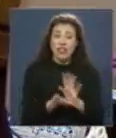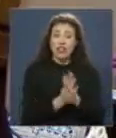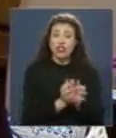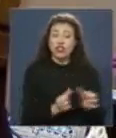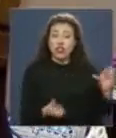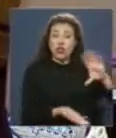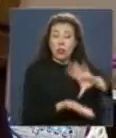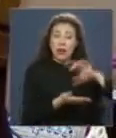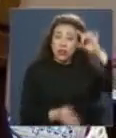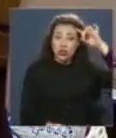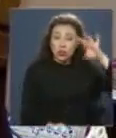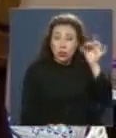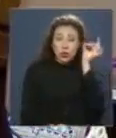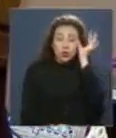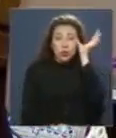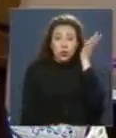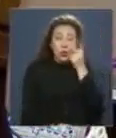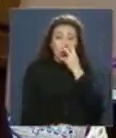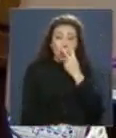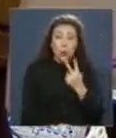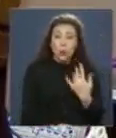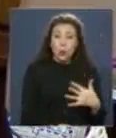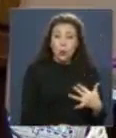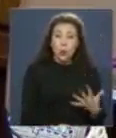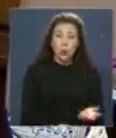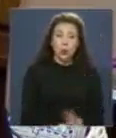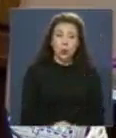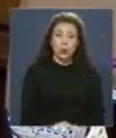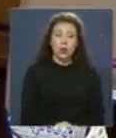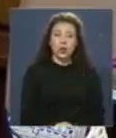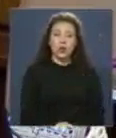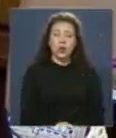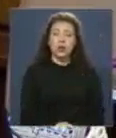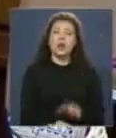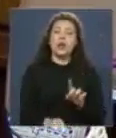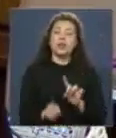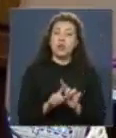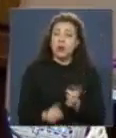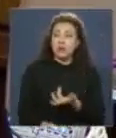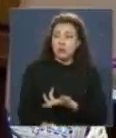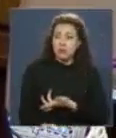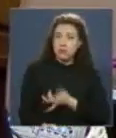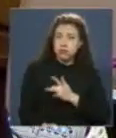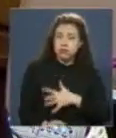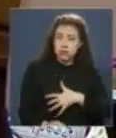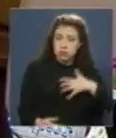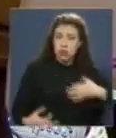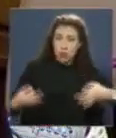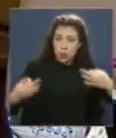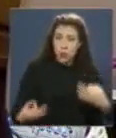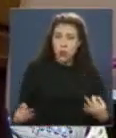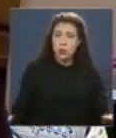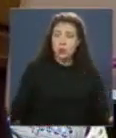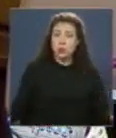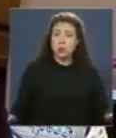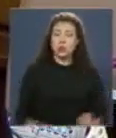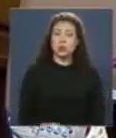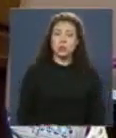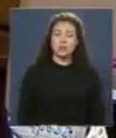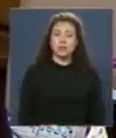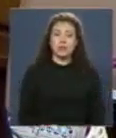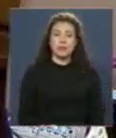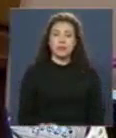conoció y del cual ocasionó una justa indignación. Por lo tanto, teniendo en